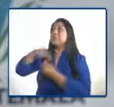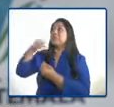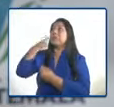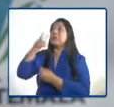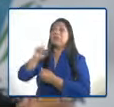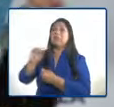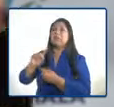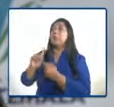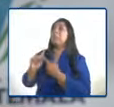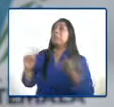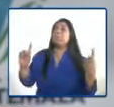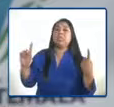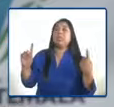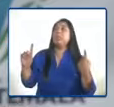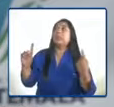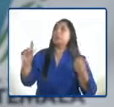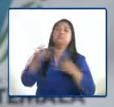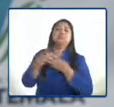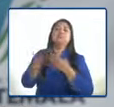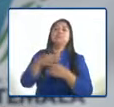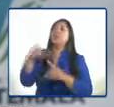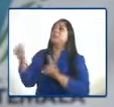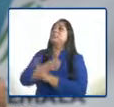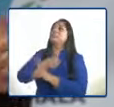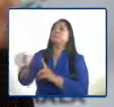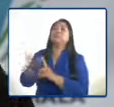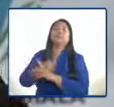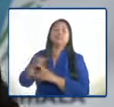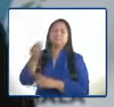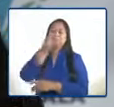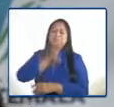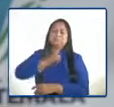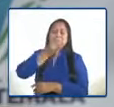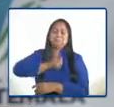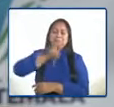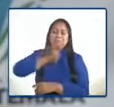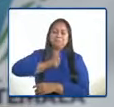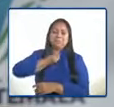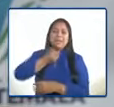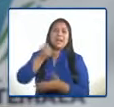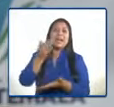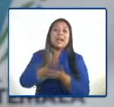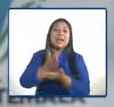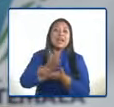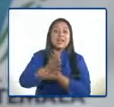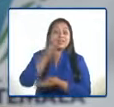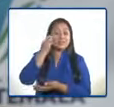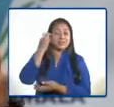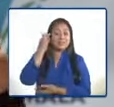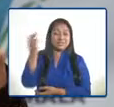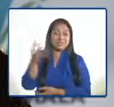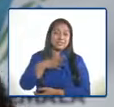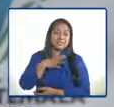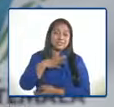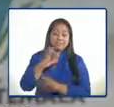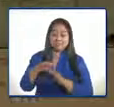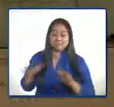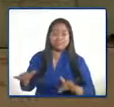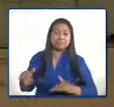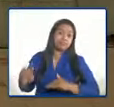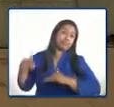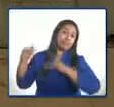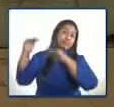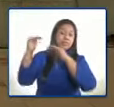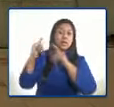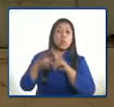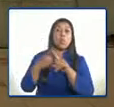sin mi familia aunque me estén golpeando. Eso es el abuso psicológico que sufren los niños. Entonces, verdaderamente, cuando